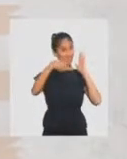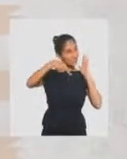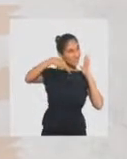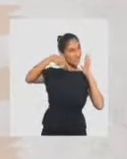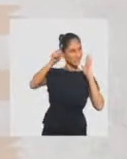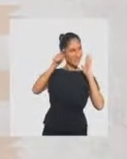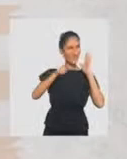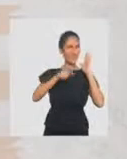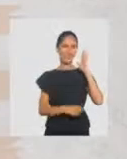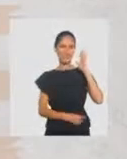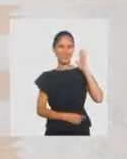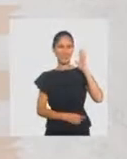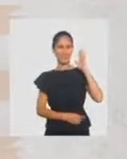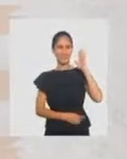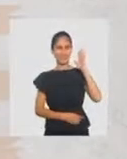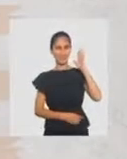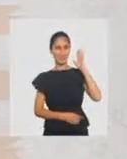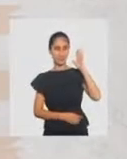Let's check.